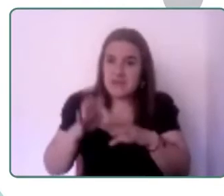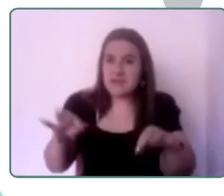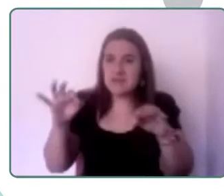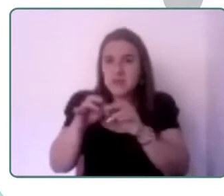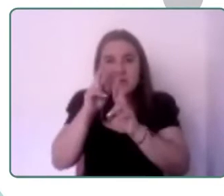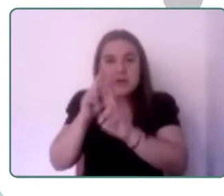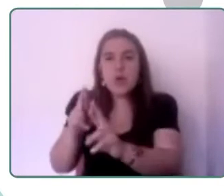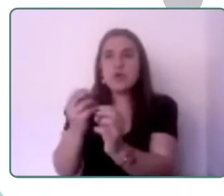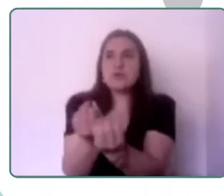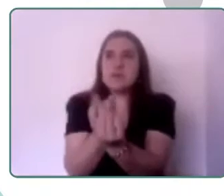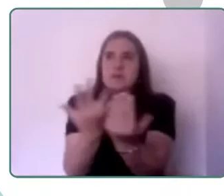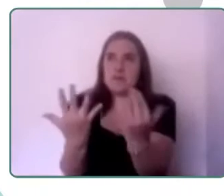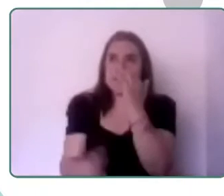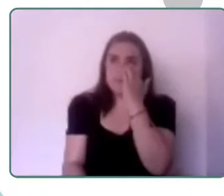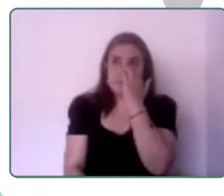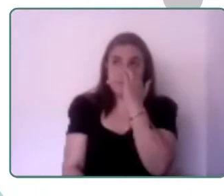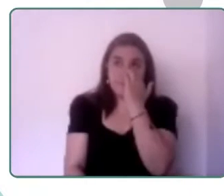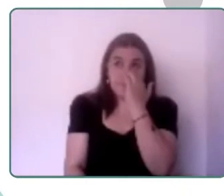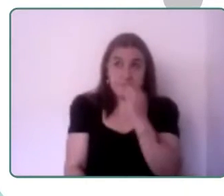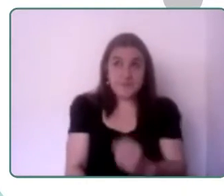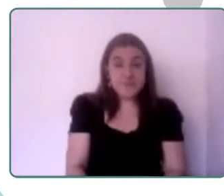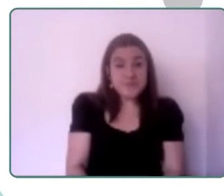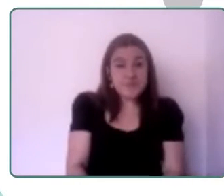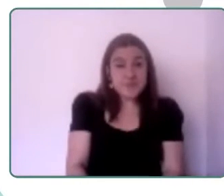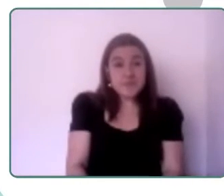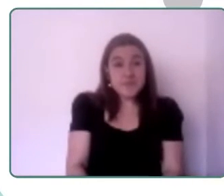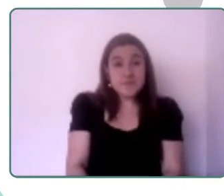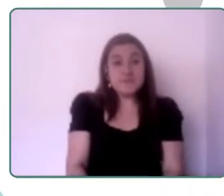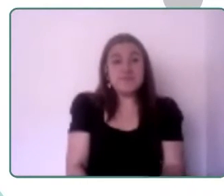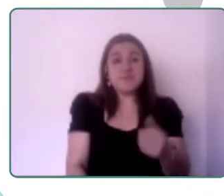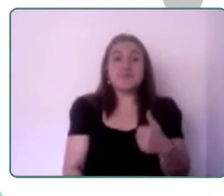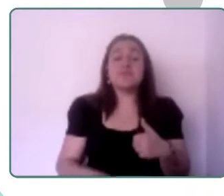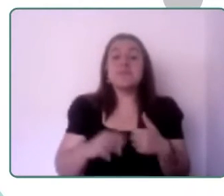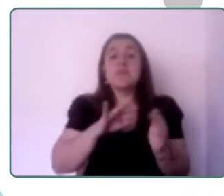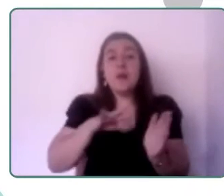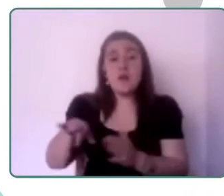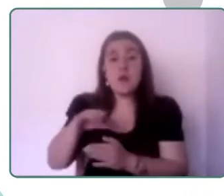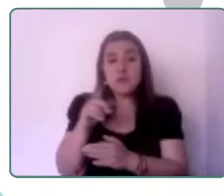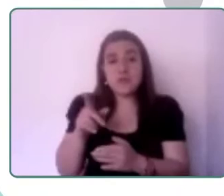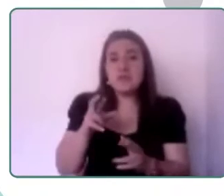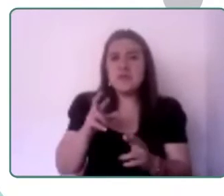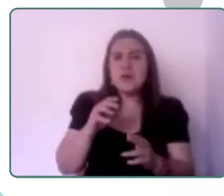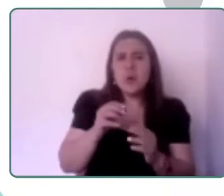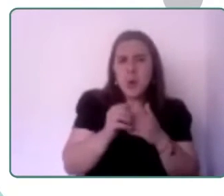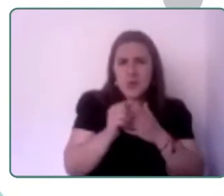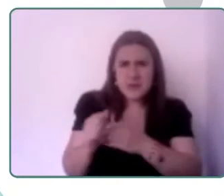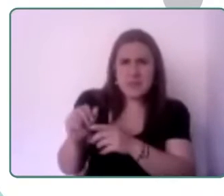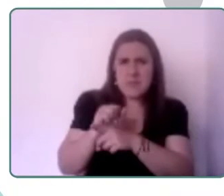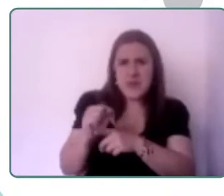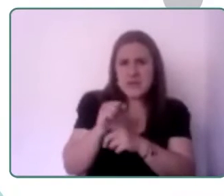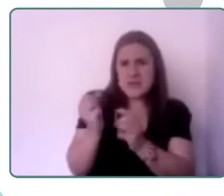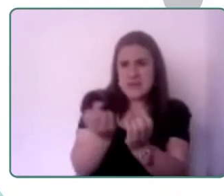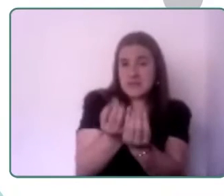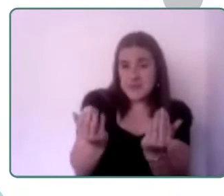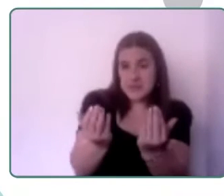diversidad. También, hacia las orientaciones y prácticas de respeto a la diversidad, saben y aprecian la diversidad humana y